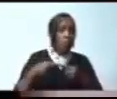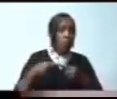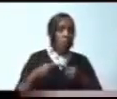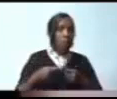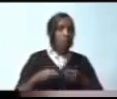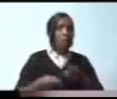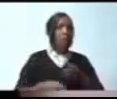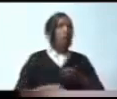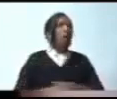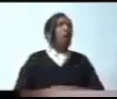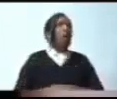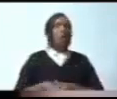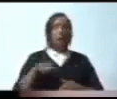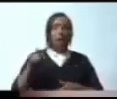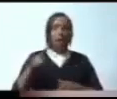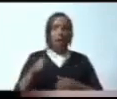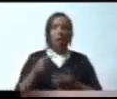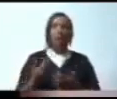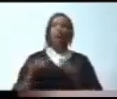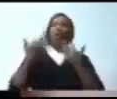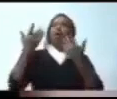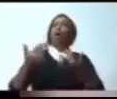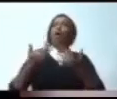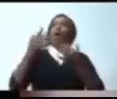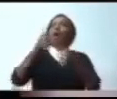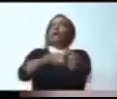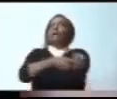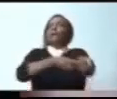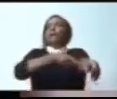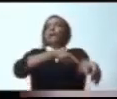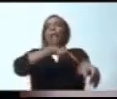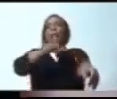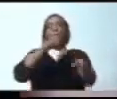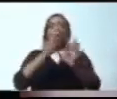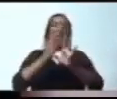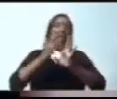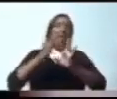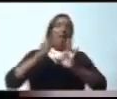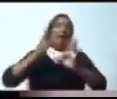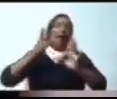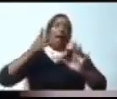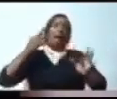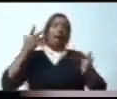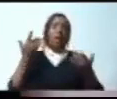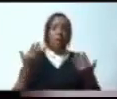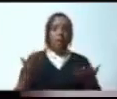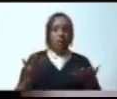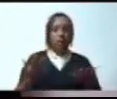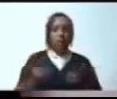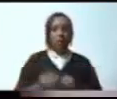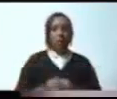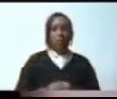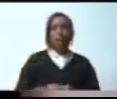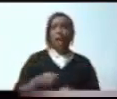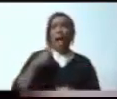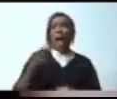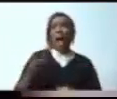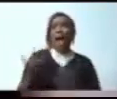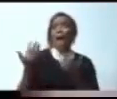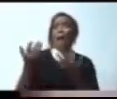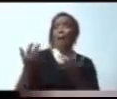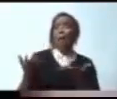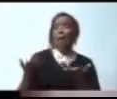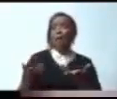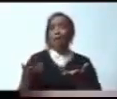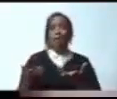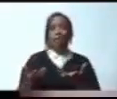un bajadero, porque estamos ignorando algo. Hoy tenemos seguro, hoy estamos en el gobierno, hoy somos diputados,